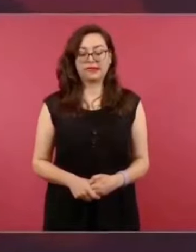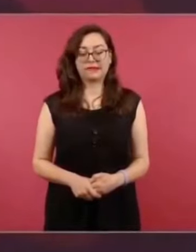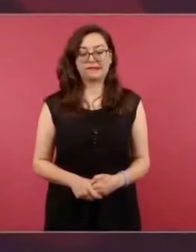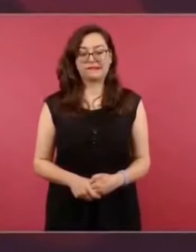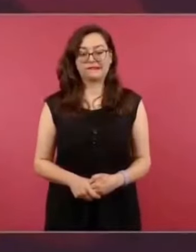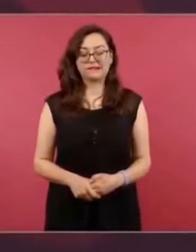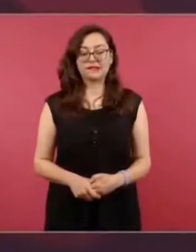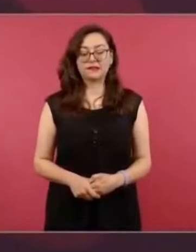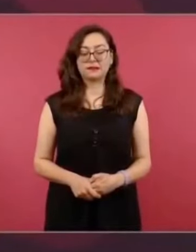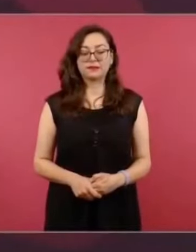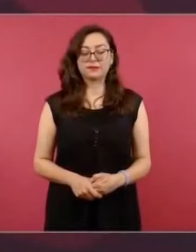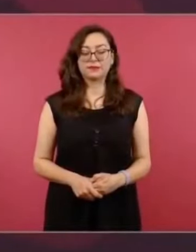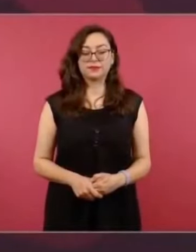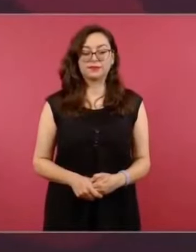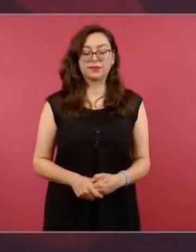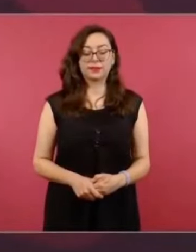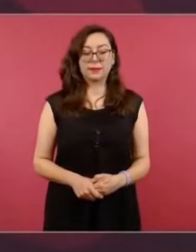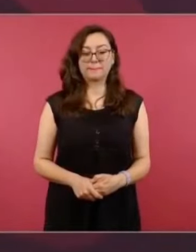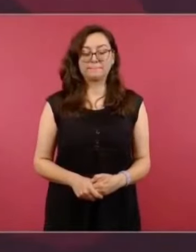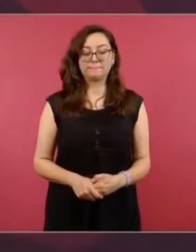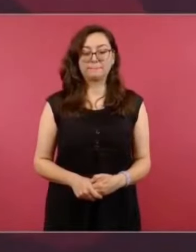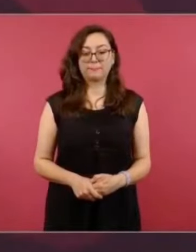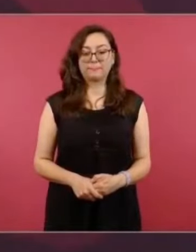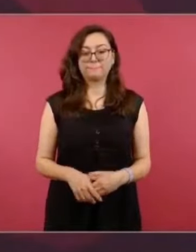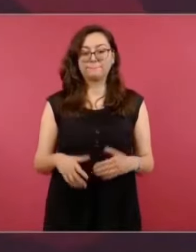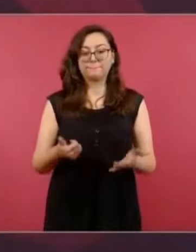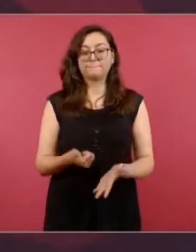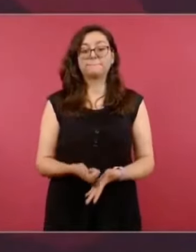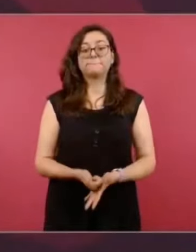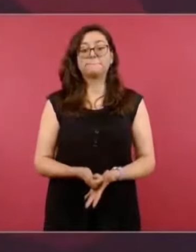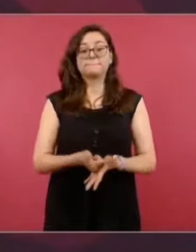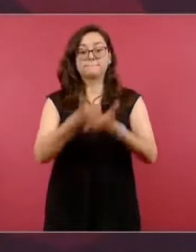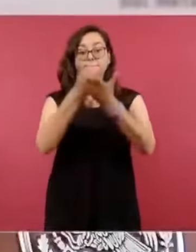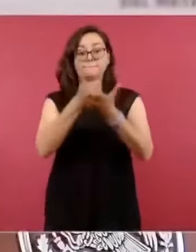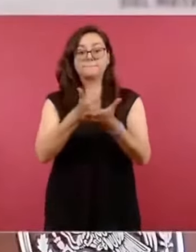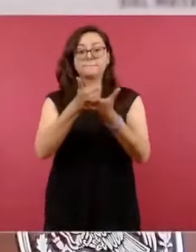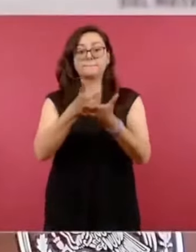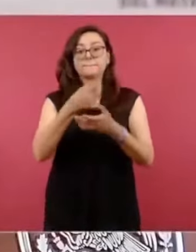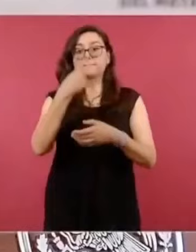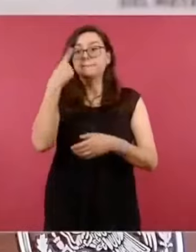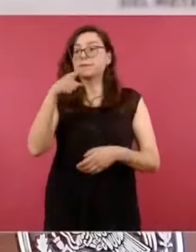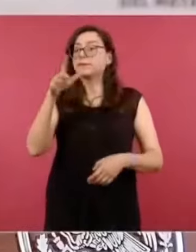todos tengamos garantizado nuestro derecho a la esperanza,